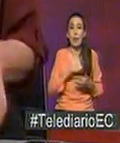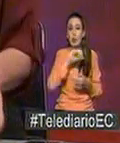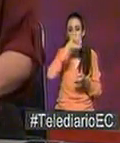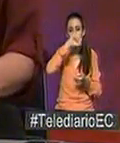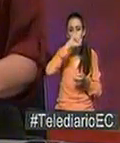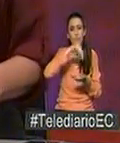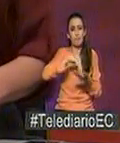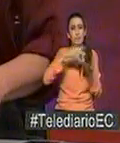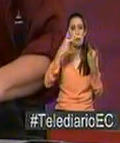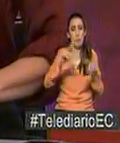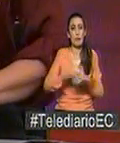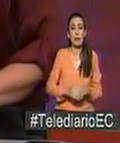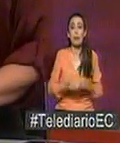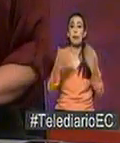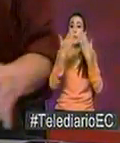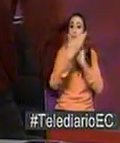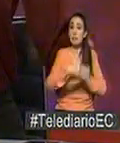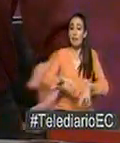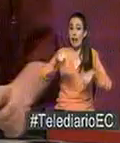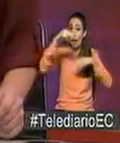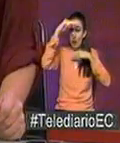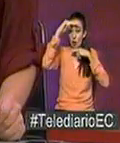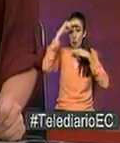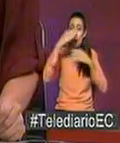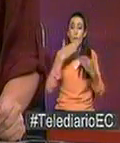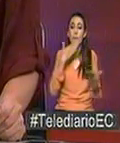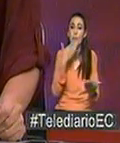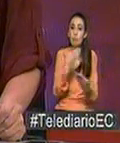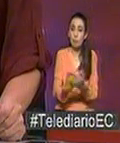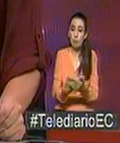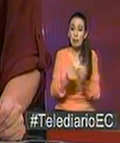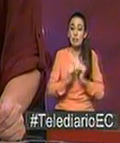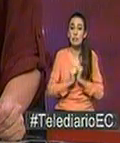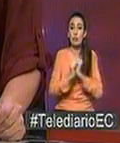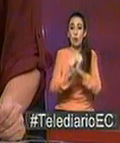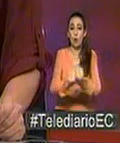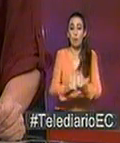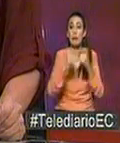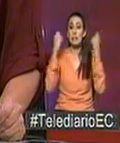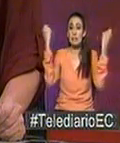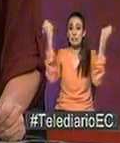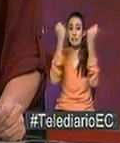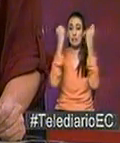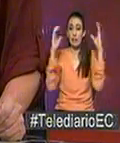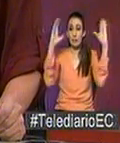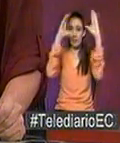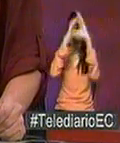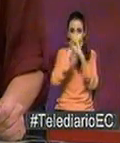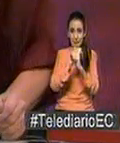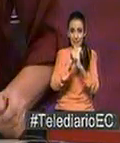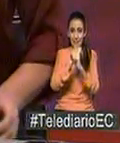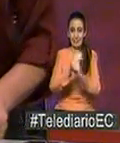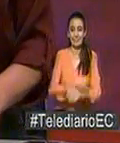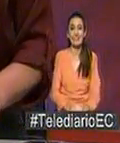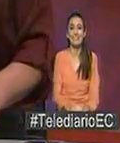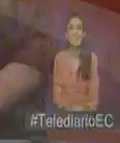esto finalizamos Telediario Estelar. Como siempre, gracias por acompañarnos y que disfruten de una agradable noche.